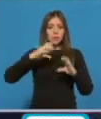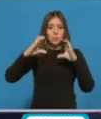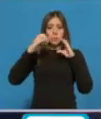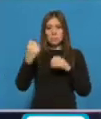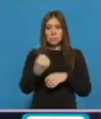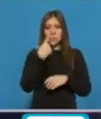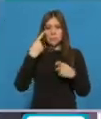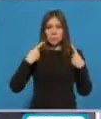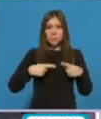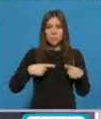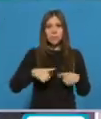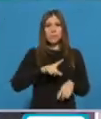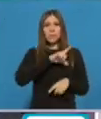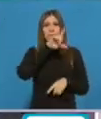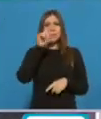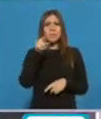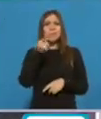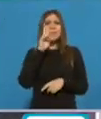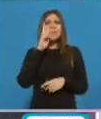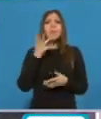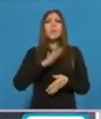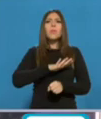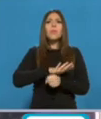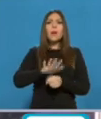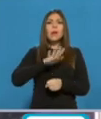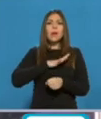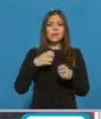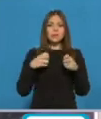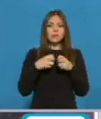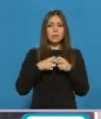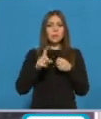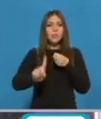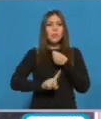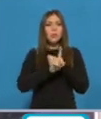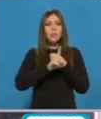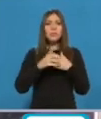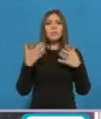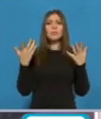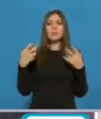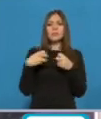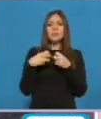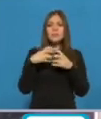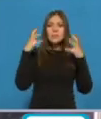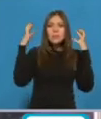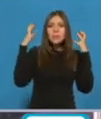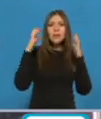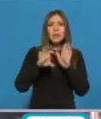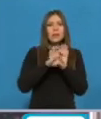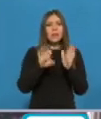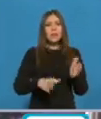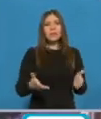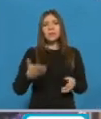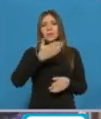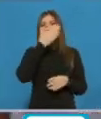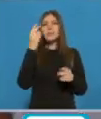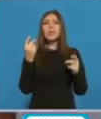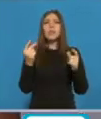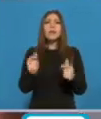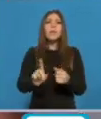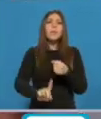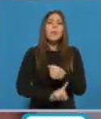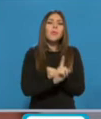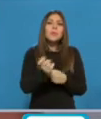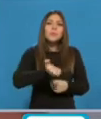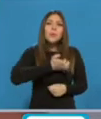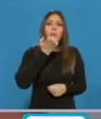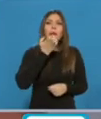Luego checar si hay alguna ansiedad que te está generando ese problema. Muchas veces cuando tienes, no sé, se presenta un problema en el